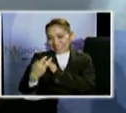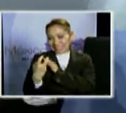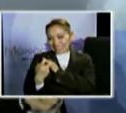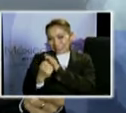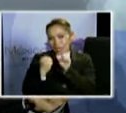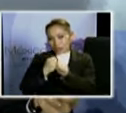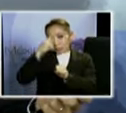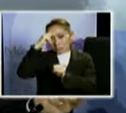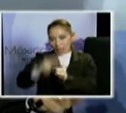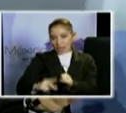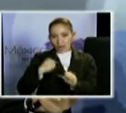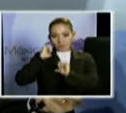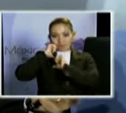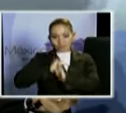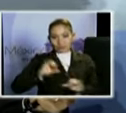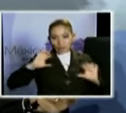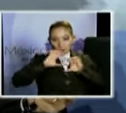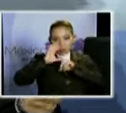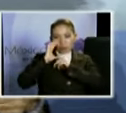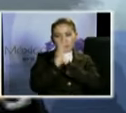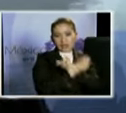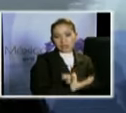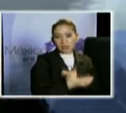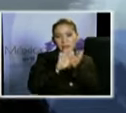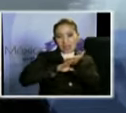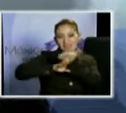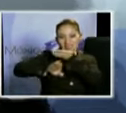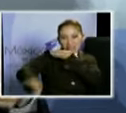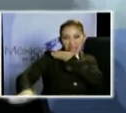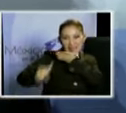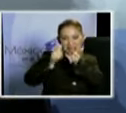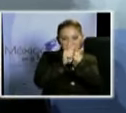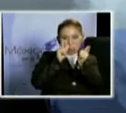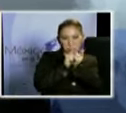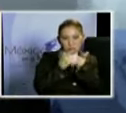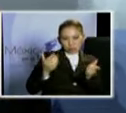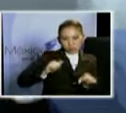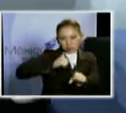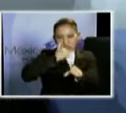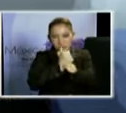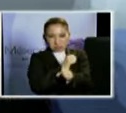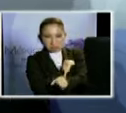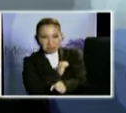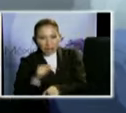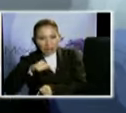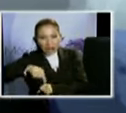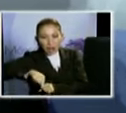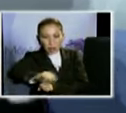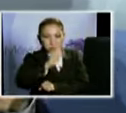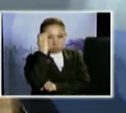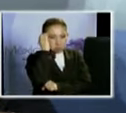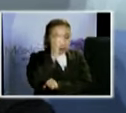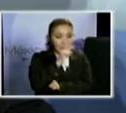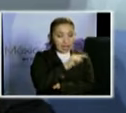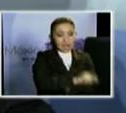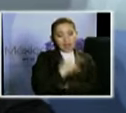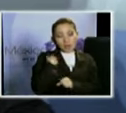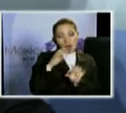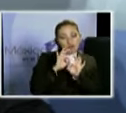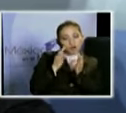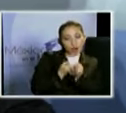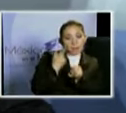le toca a México presidir la Comisión de Prevención del Crimen. Entonces, quienes tengan interés en medidas alternativas